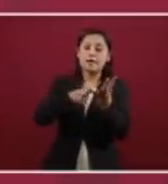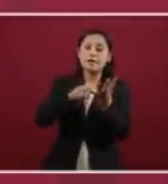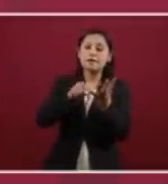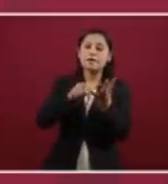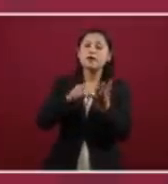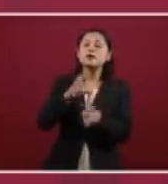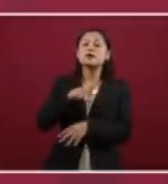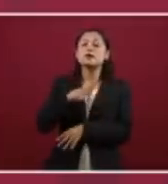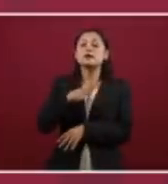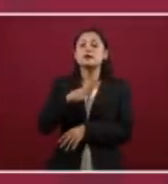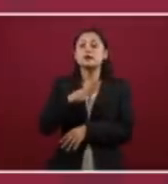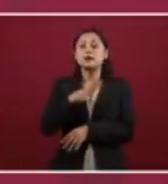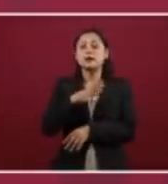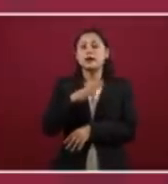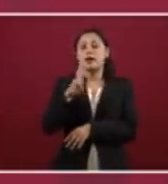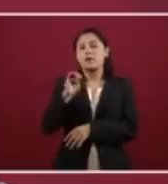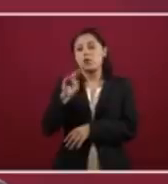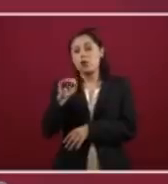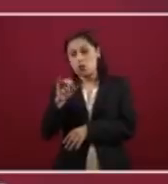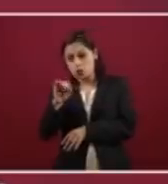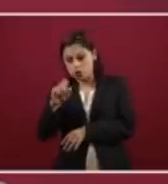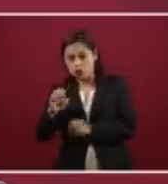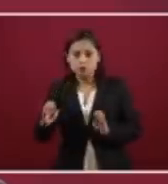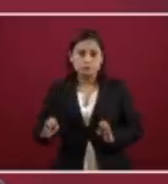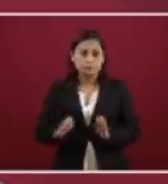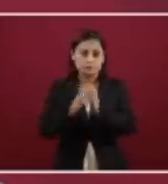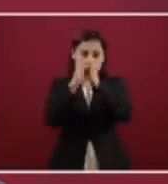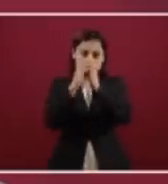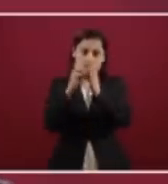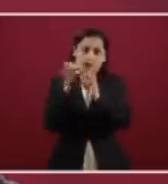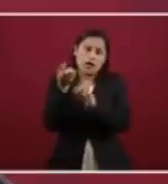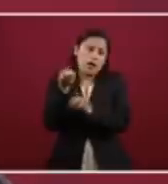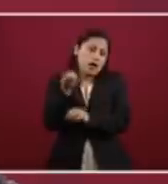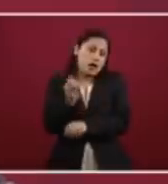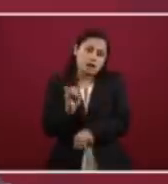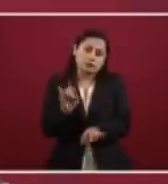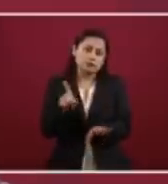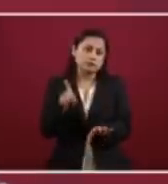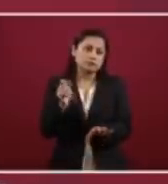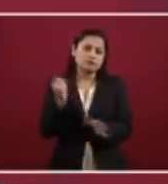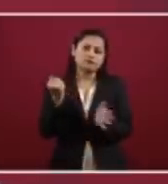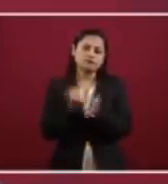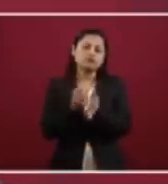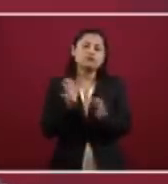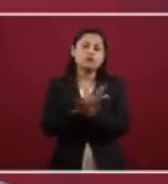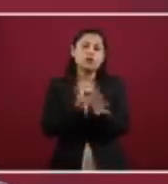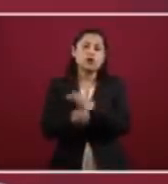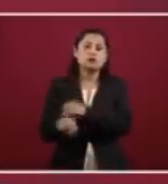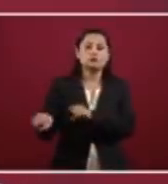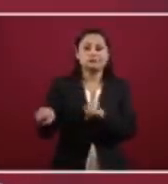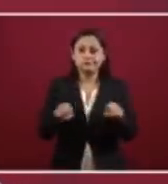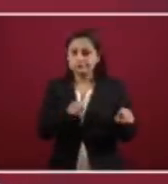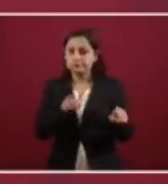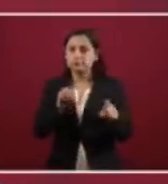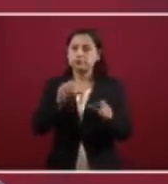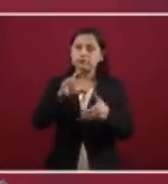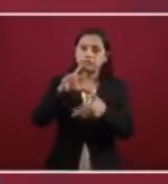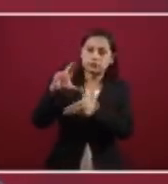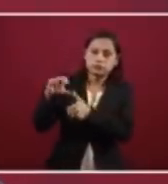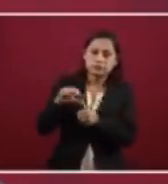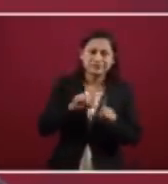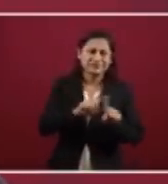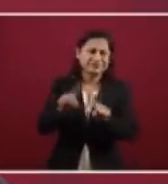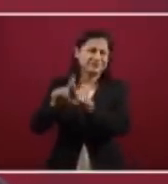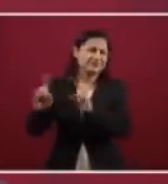que está asociado a catástrofes de carácter natural. Puede ser un terremoto, un temblor, pueden ser huracanes, etcétera.